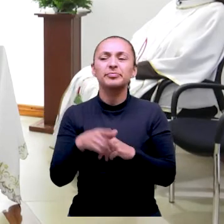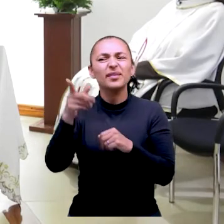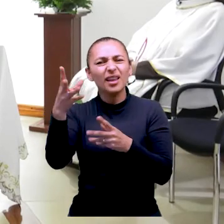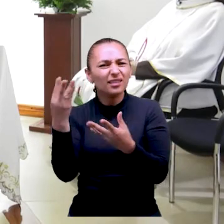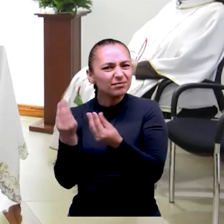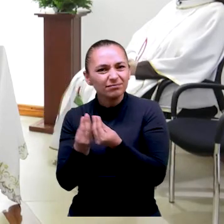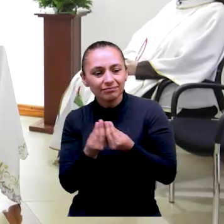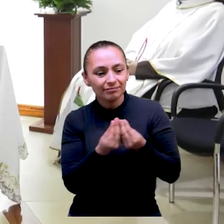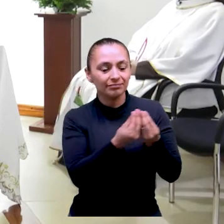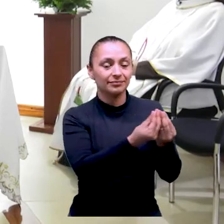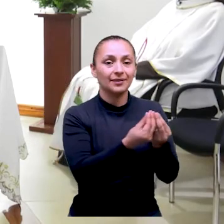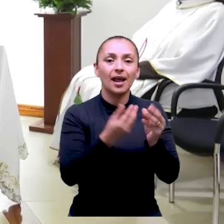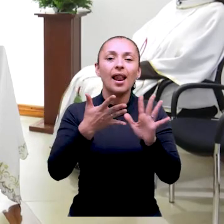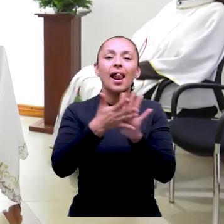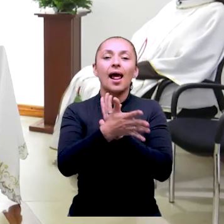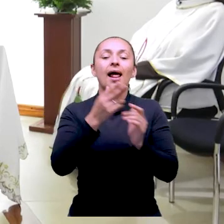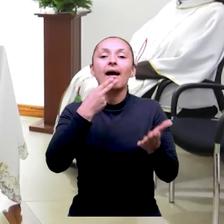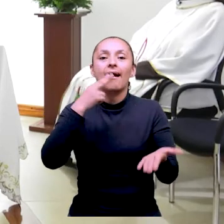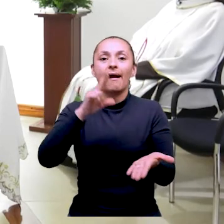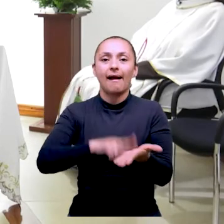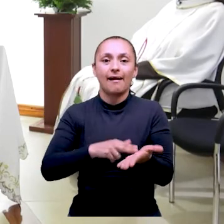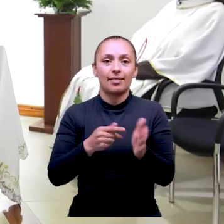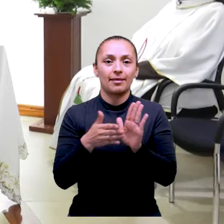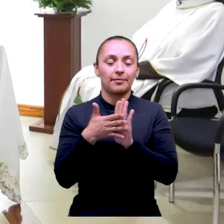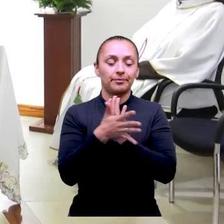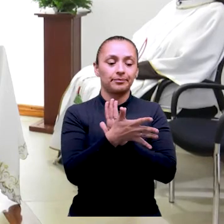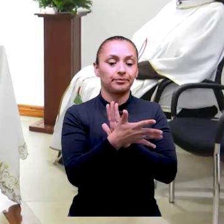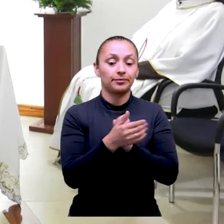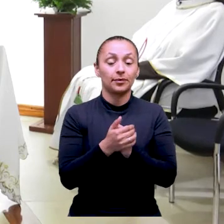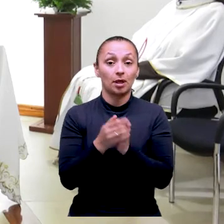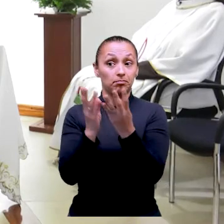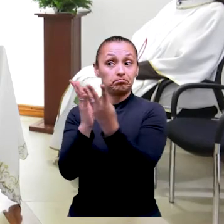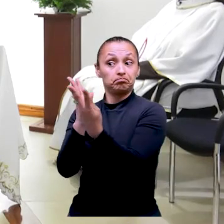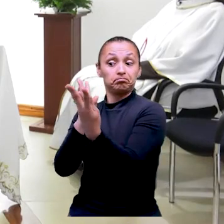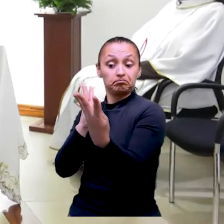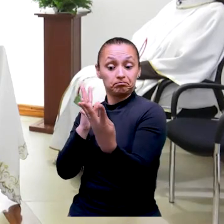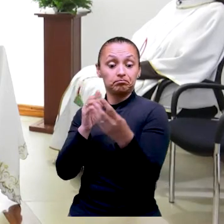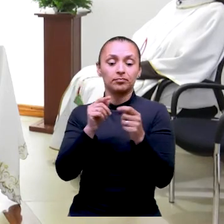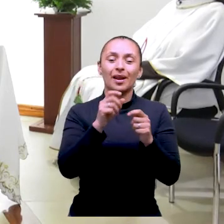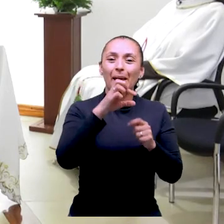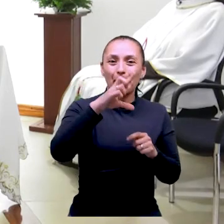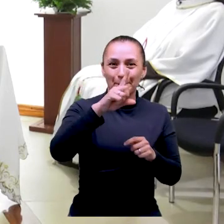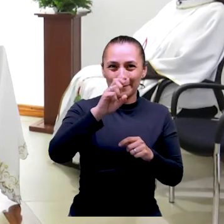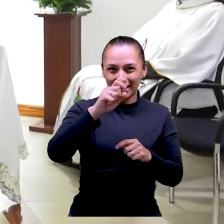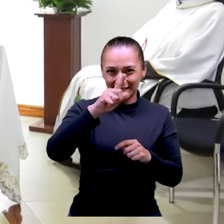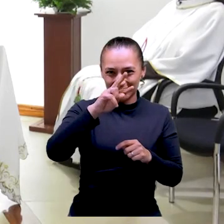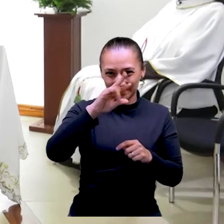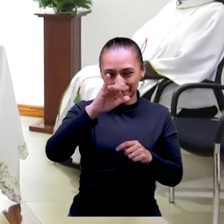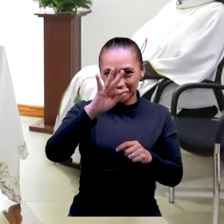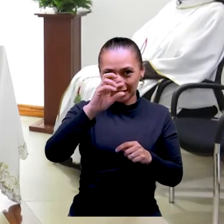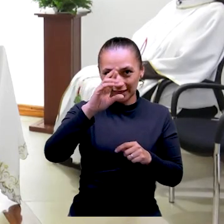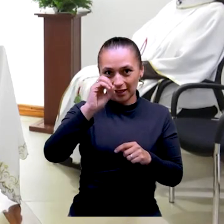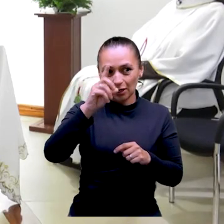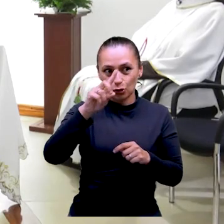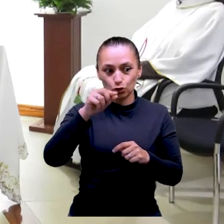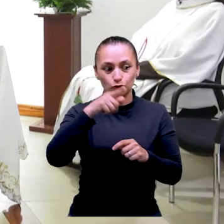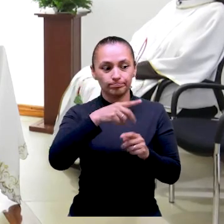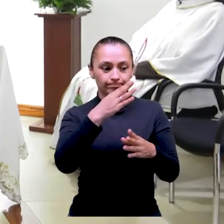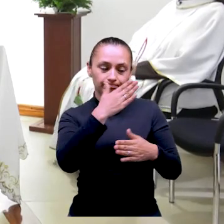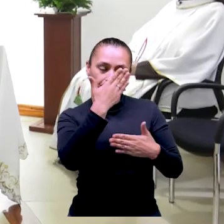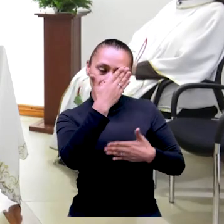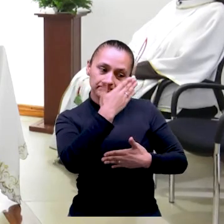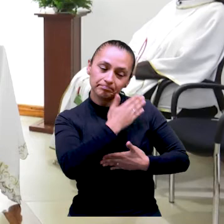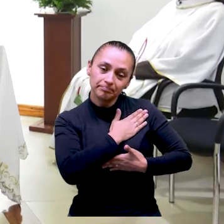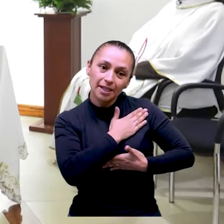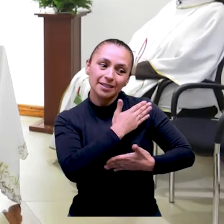y con ellos enviaron la siguiente carta los apóstoles y los presbíteros saludan fraternalmente